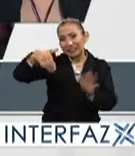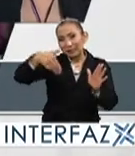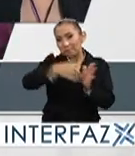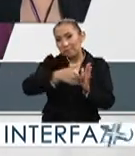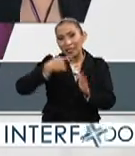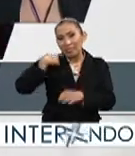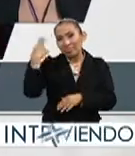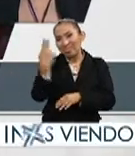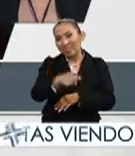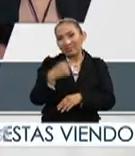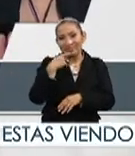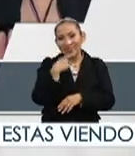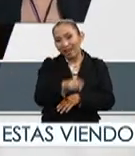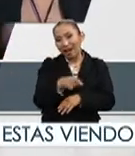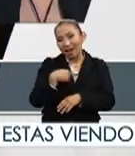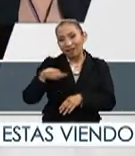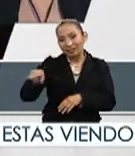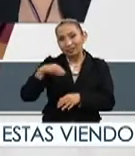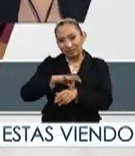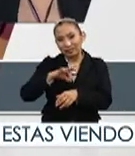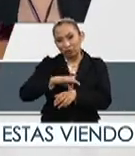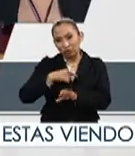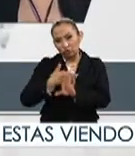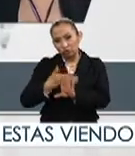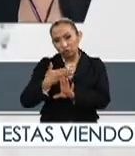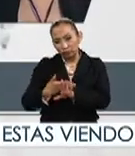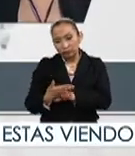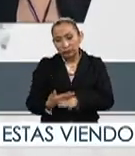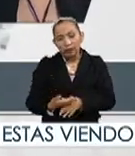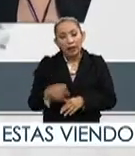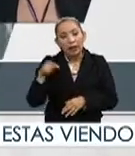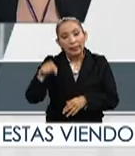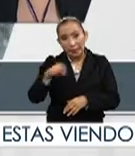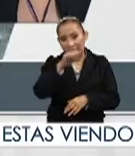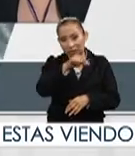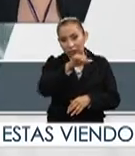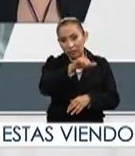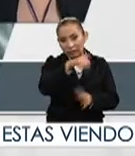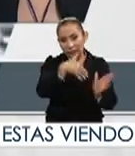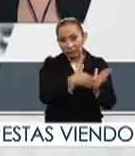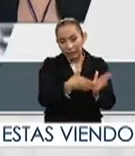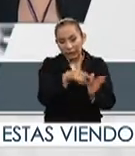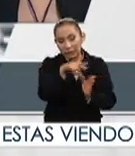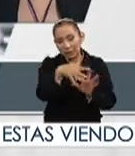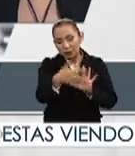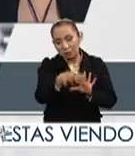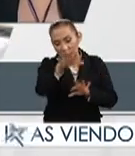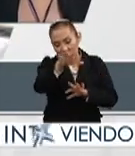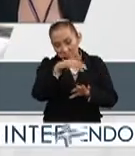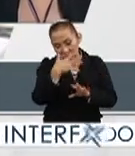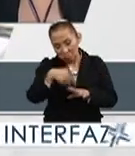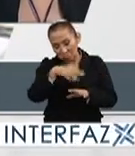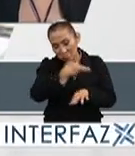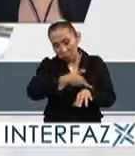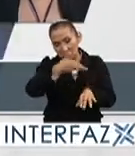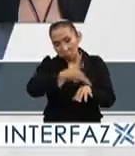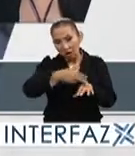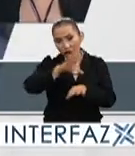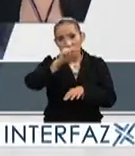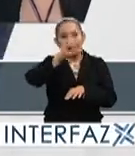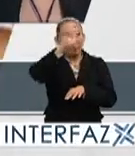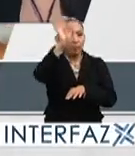16,000 atenciones, vamos a decir, ¿no? Sí. De ahí, de esas 16,000, aproximadamente, pues casi